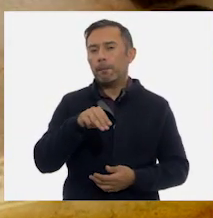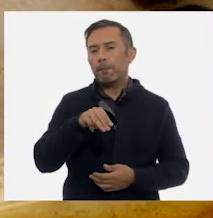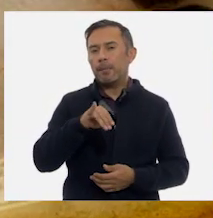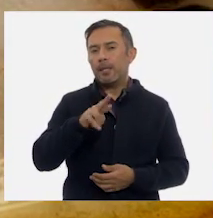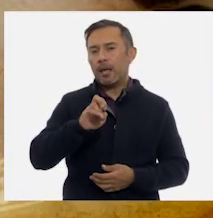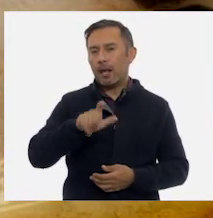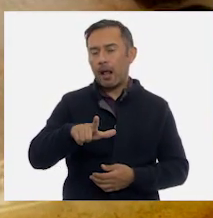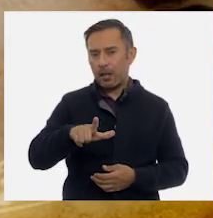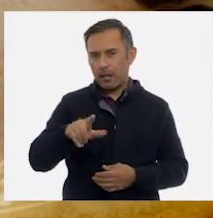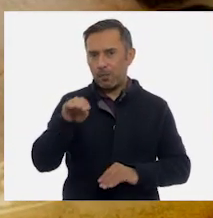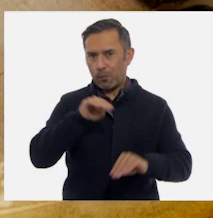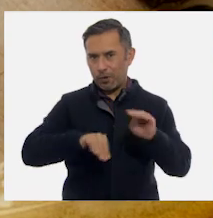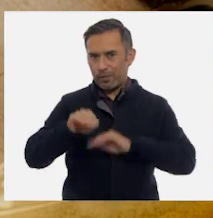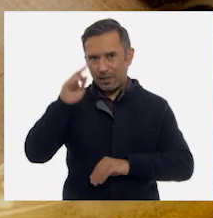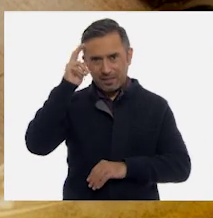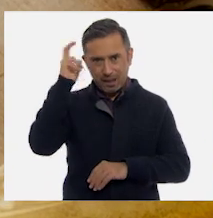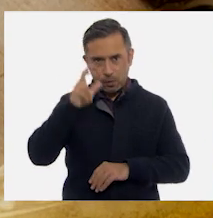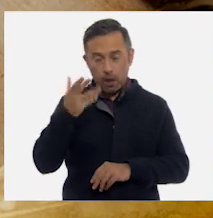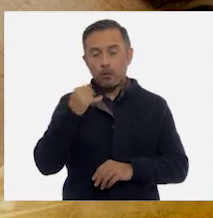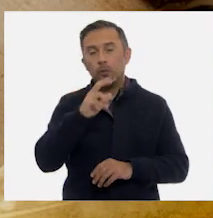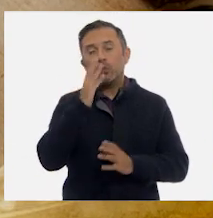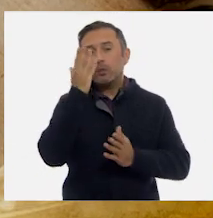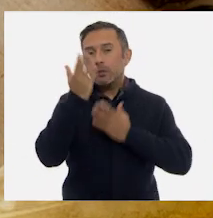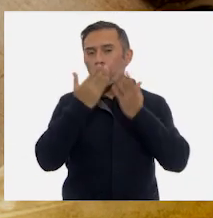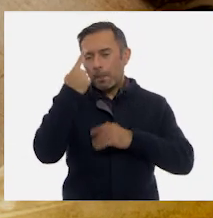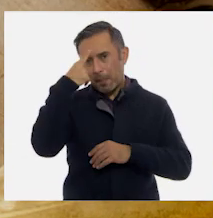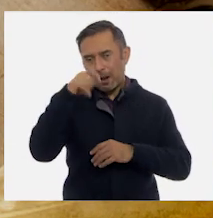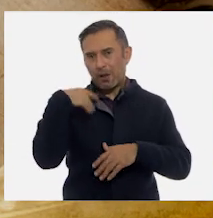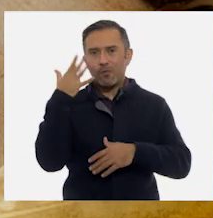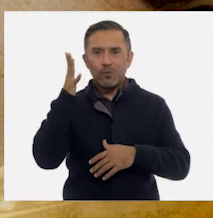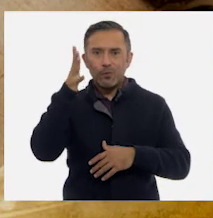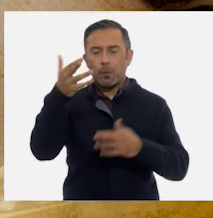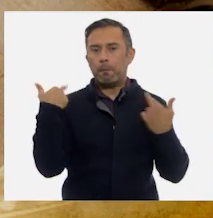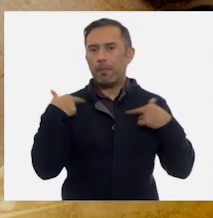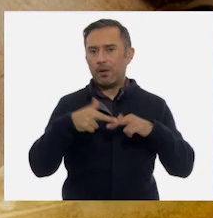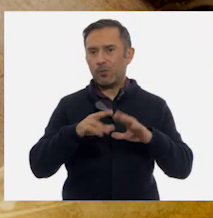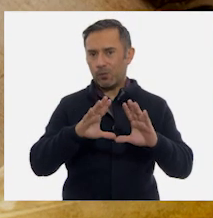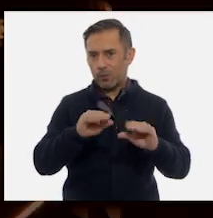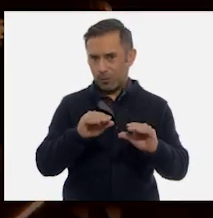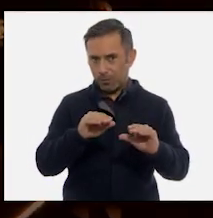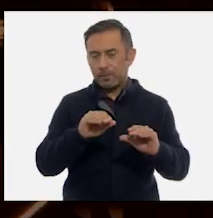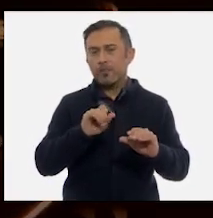para maestra normalista y después se afilió al Club Liberal Ponciano Arriaga.